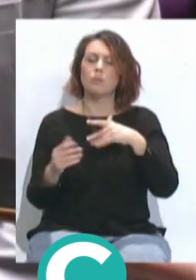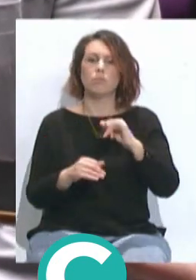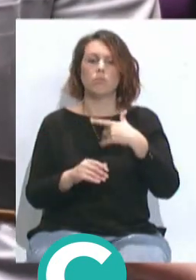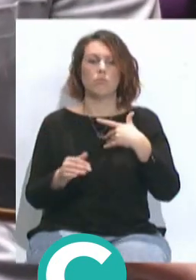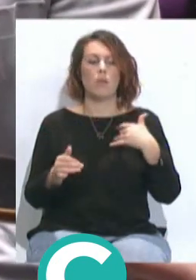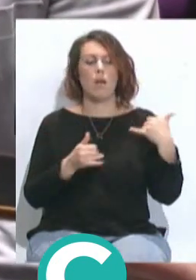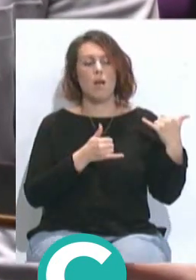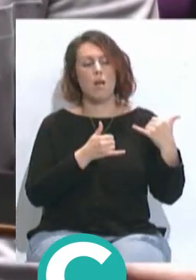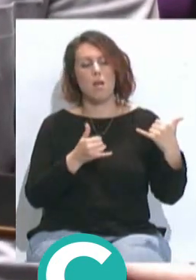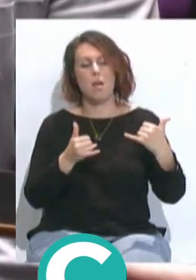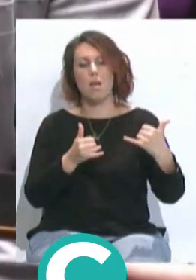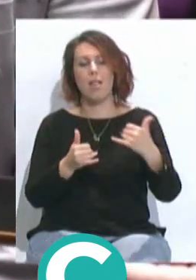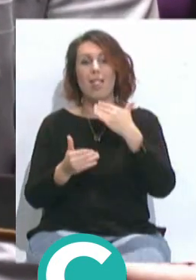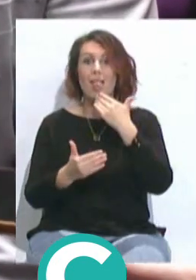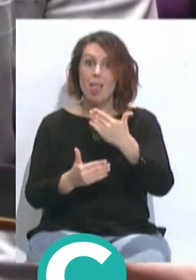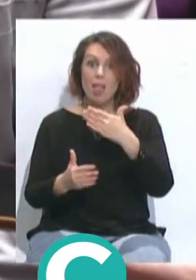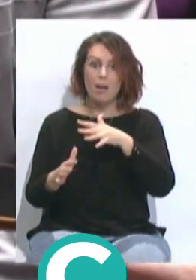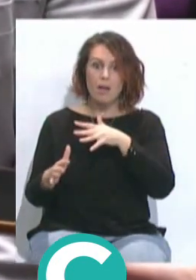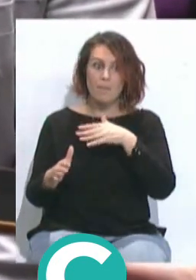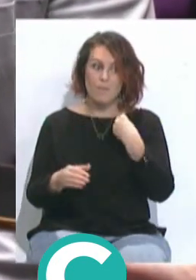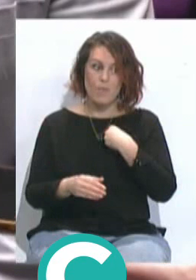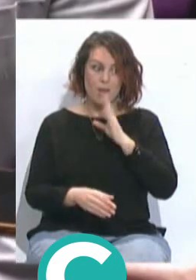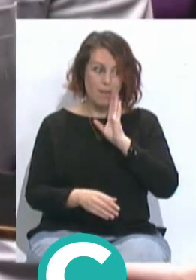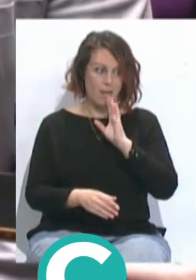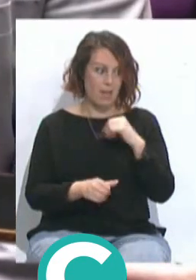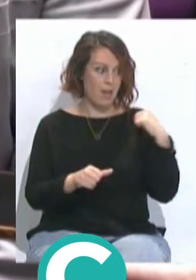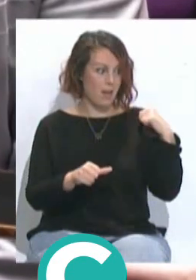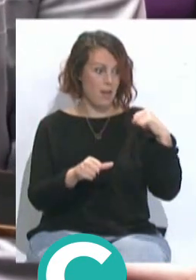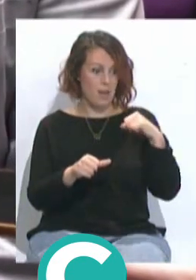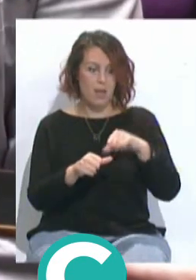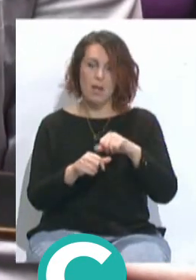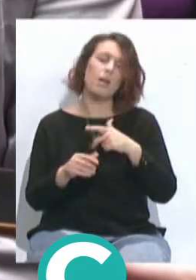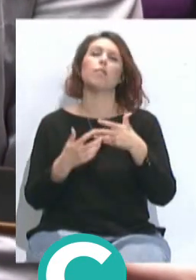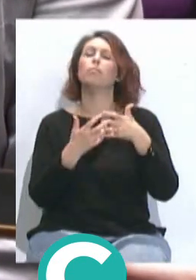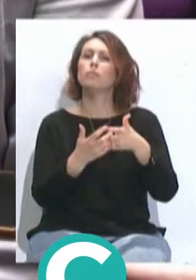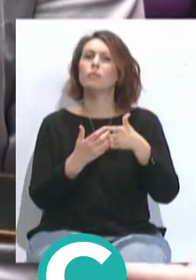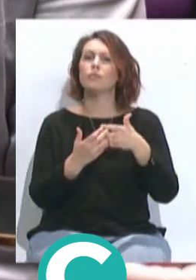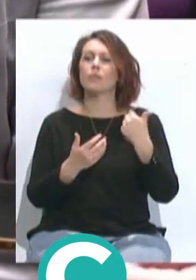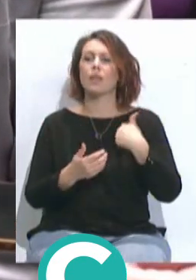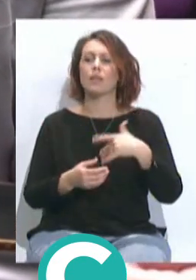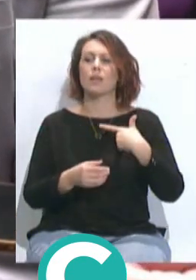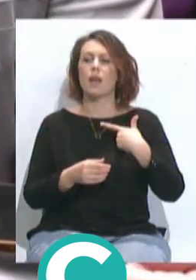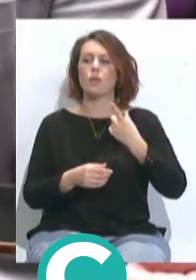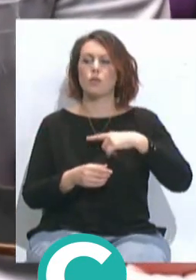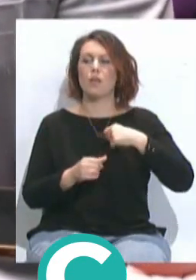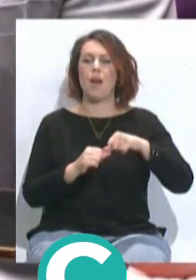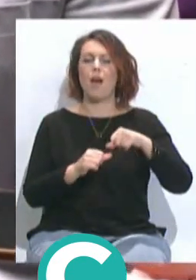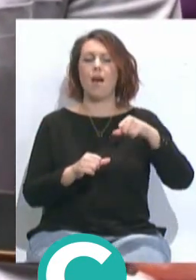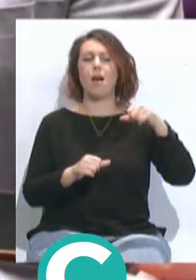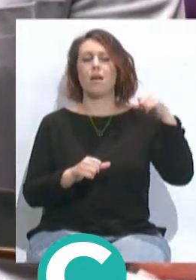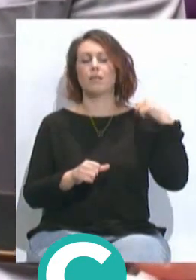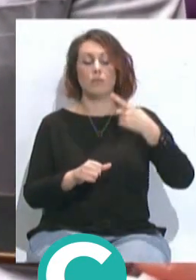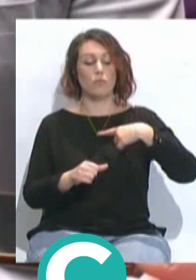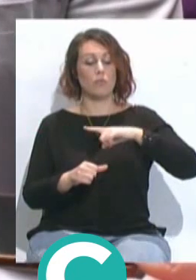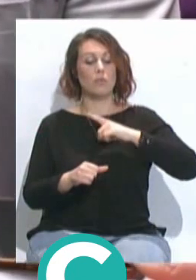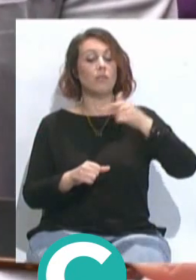largo camino recorrido y gracias a ese movimiento, gracias a la lucha de las que vinieron antes que nosotras a